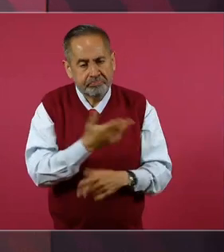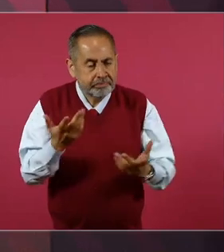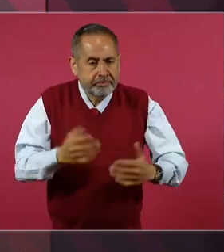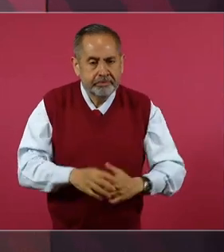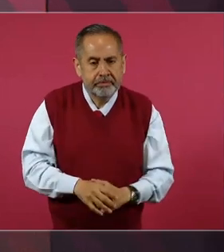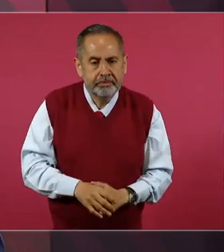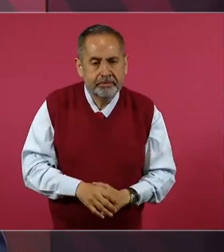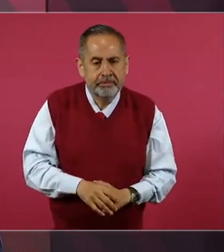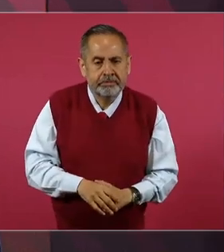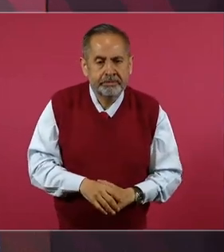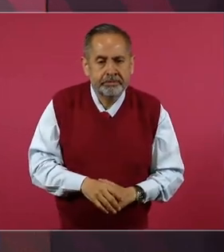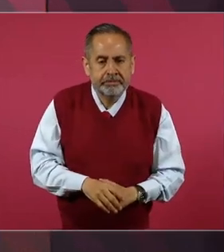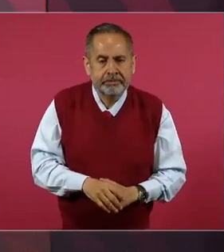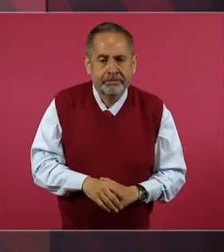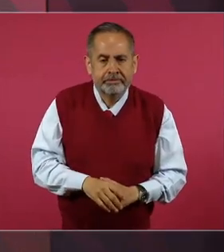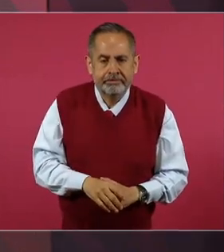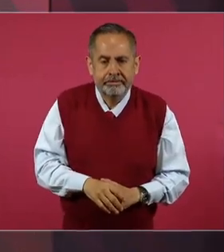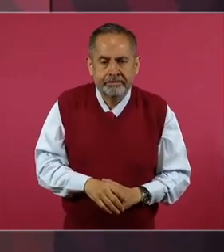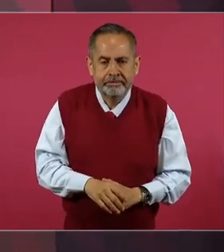y